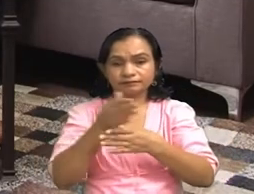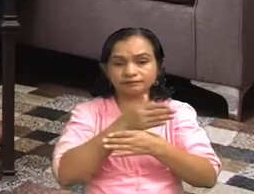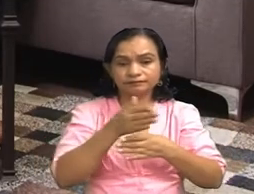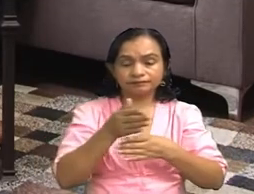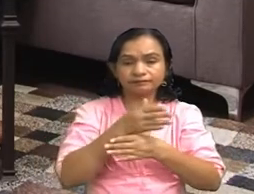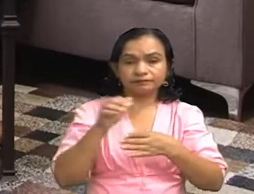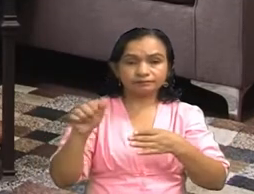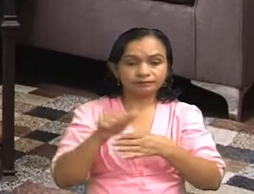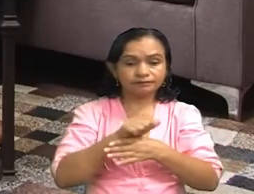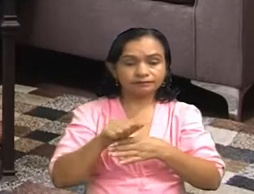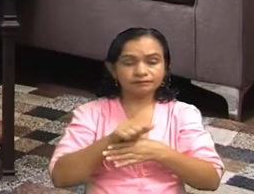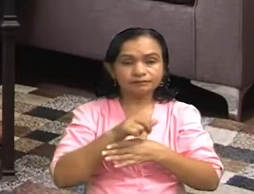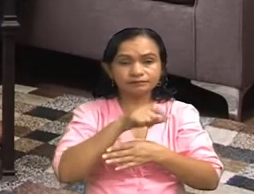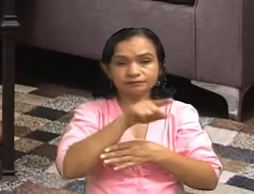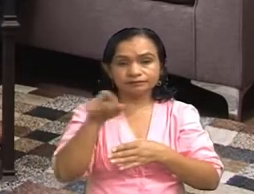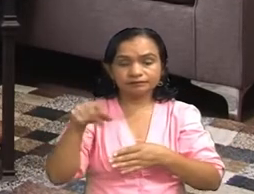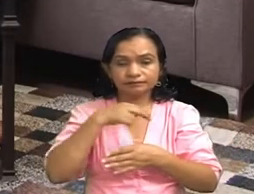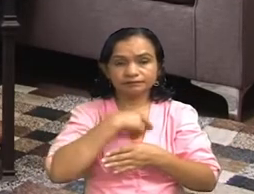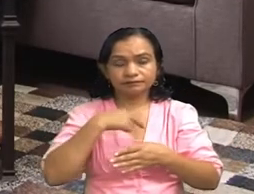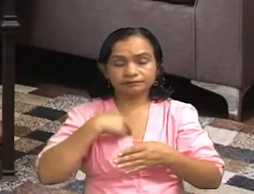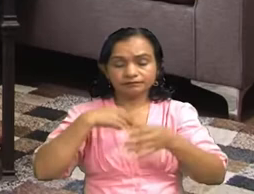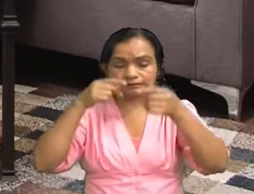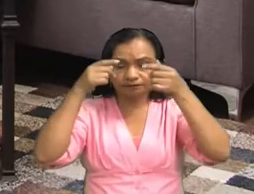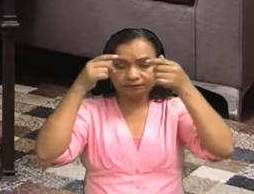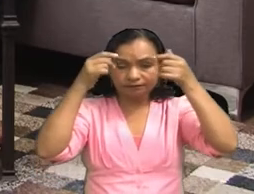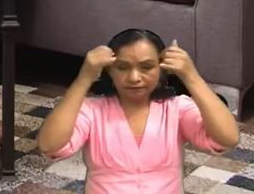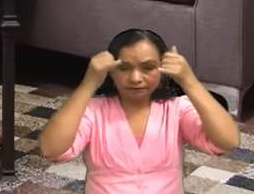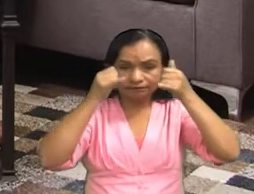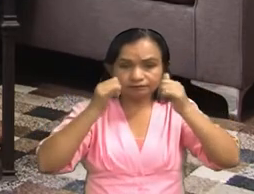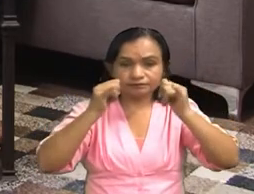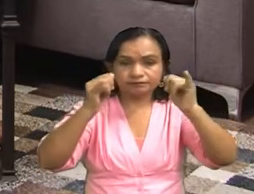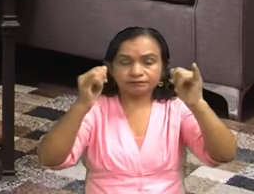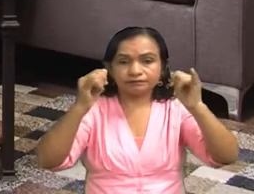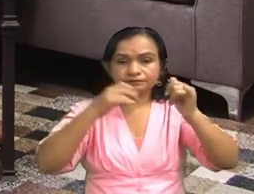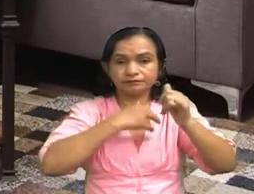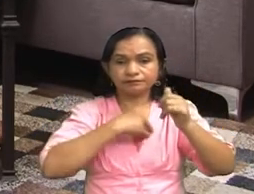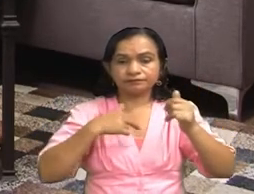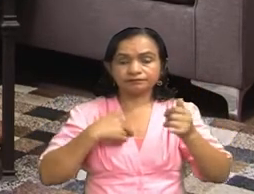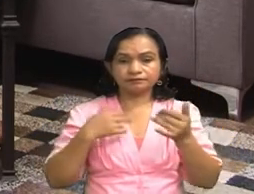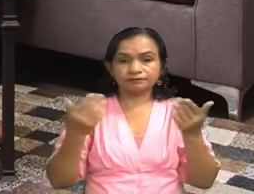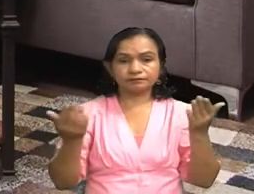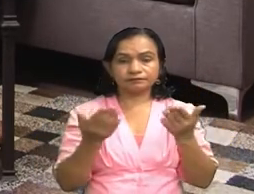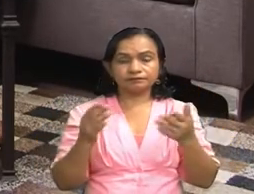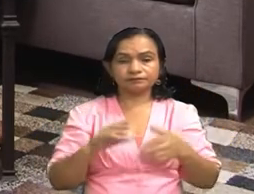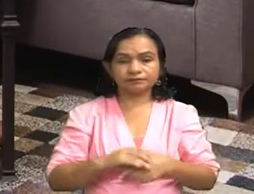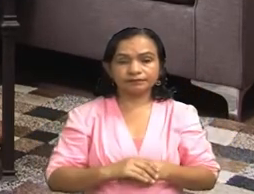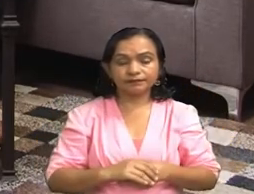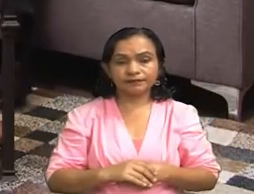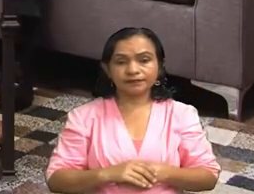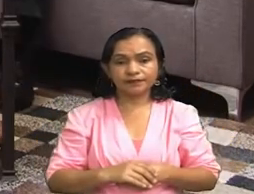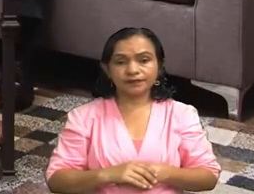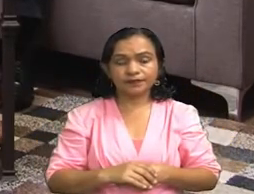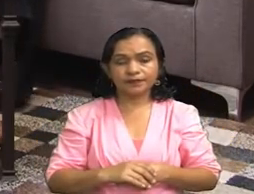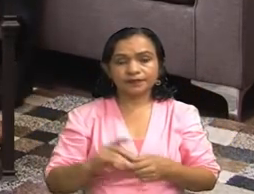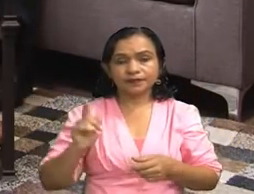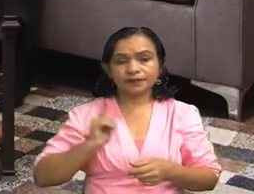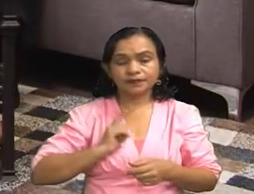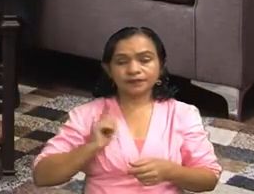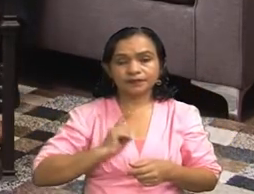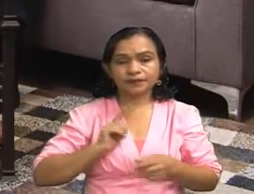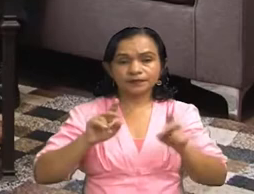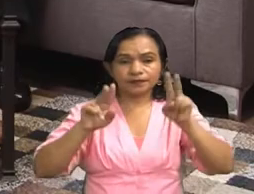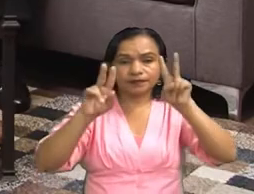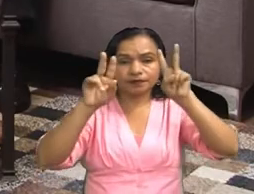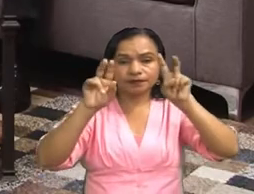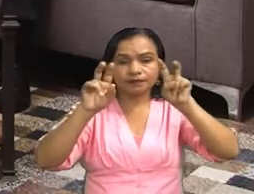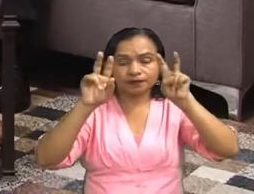que prácticamente sostienen, ¿no?, la ganadería en todo el territorio nacional. ¿Es así? ¿Estoy equivocado? Sí, mira, tenemos en el marco de la